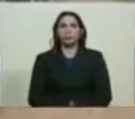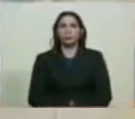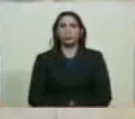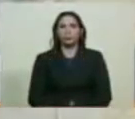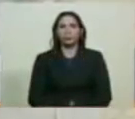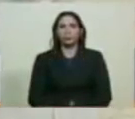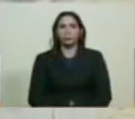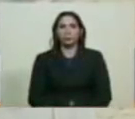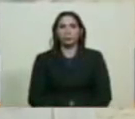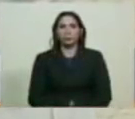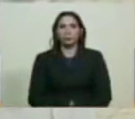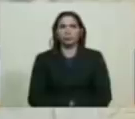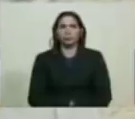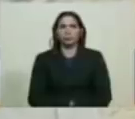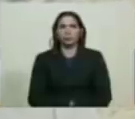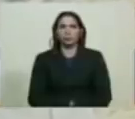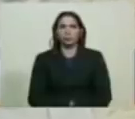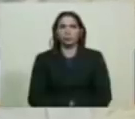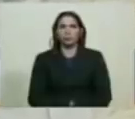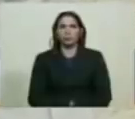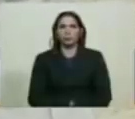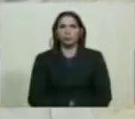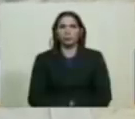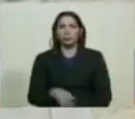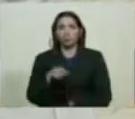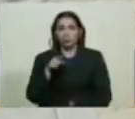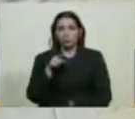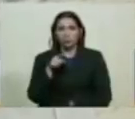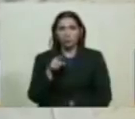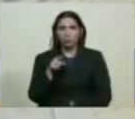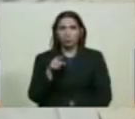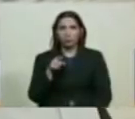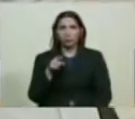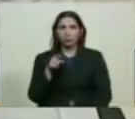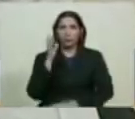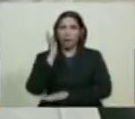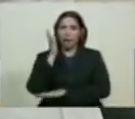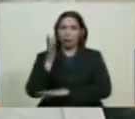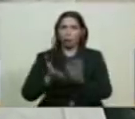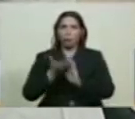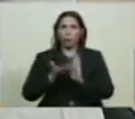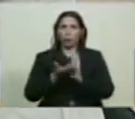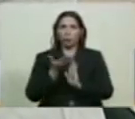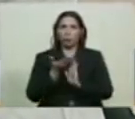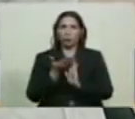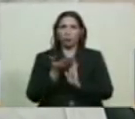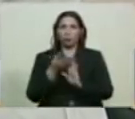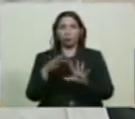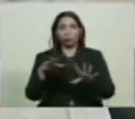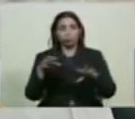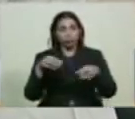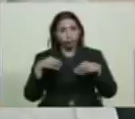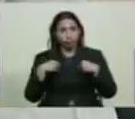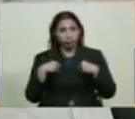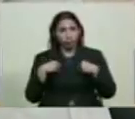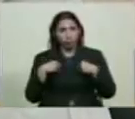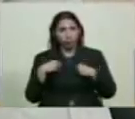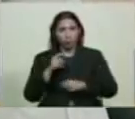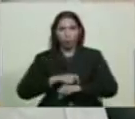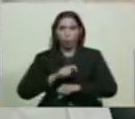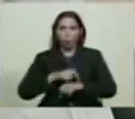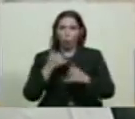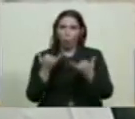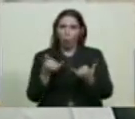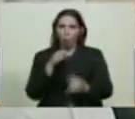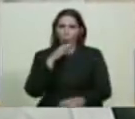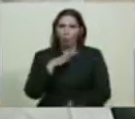Mi comandante en jefe, en el marco de este solemne acto, tomando en cuenta el momento histórico que